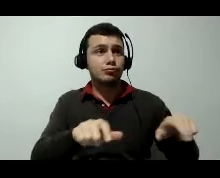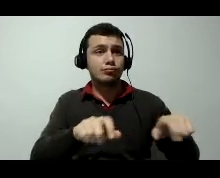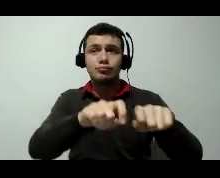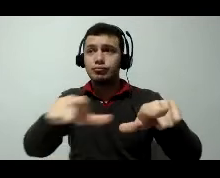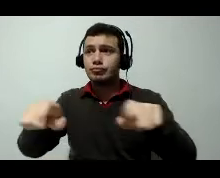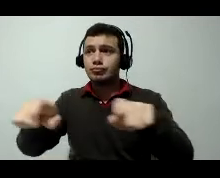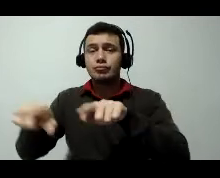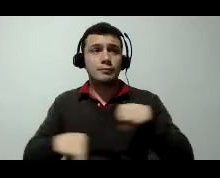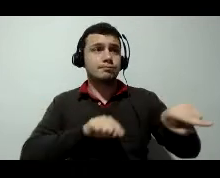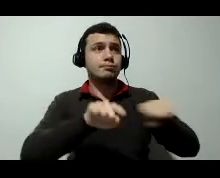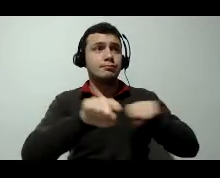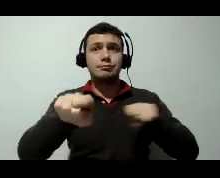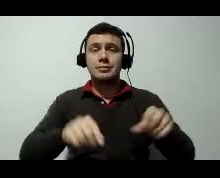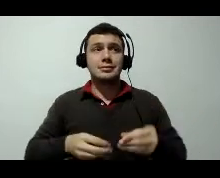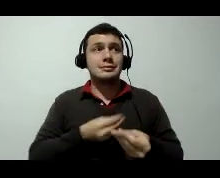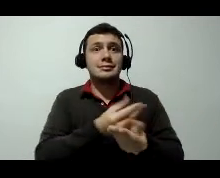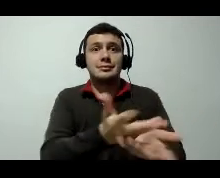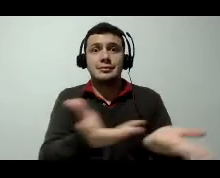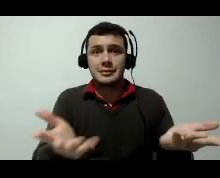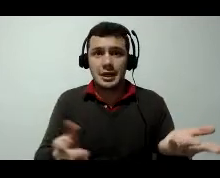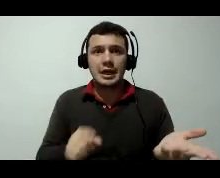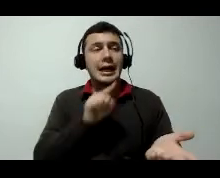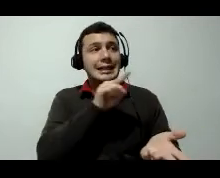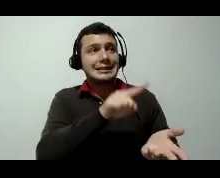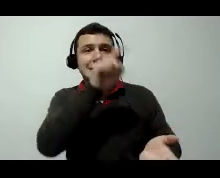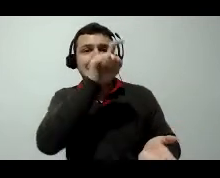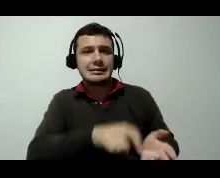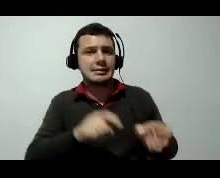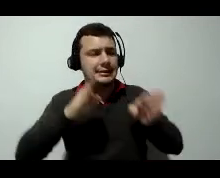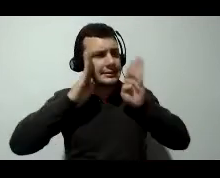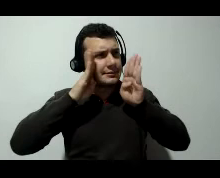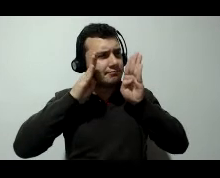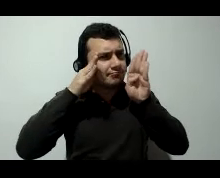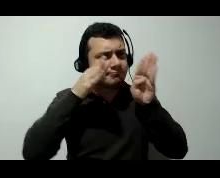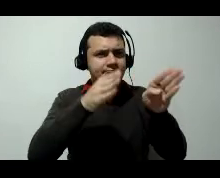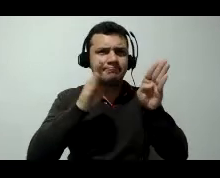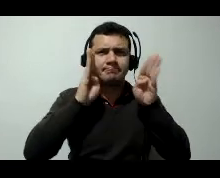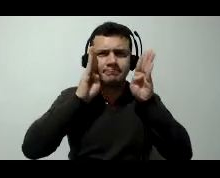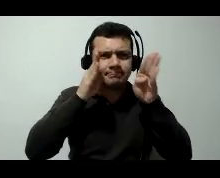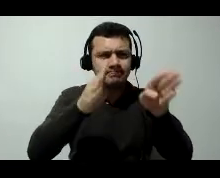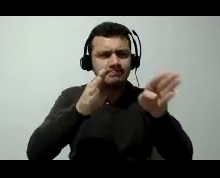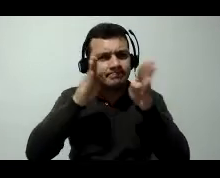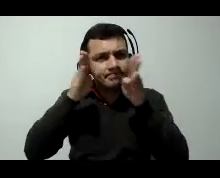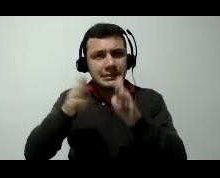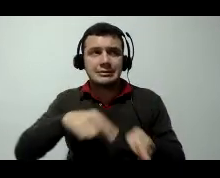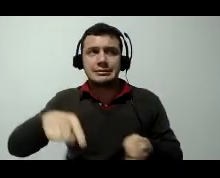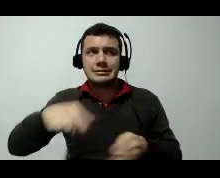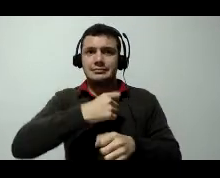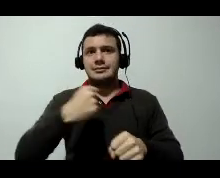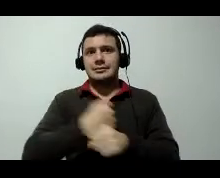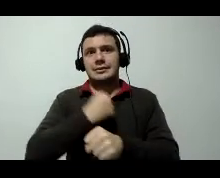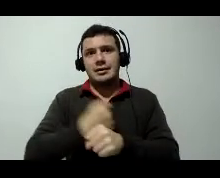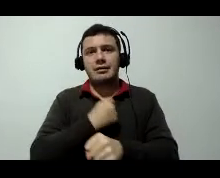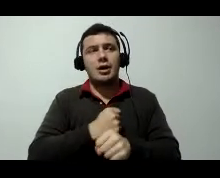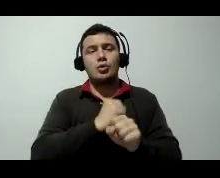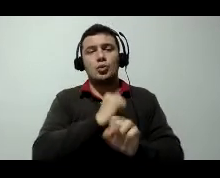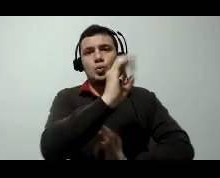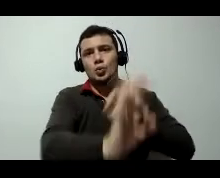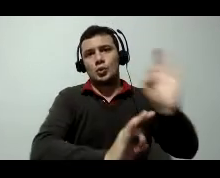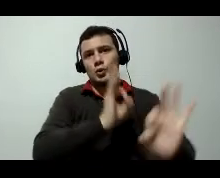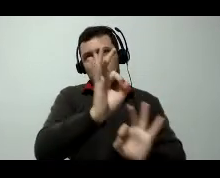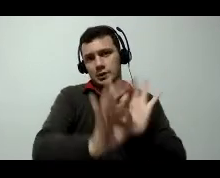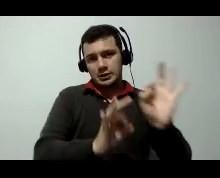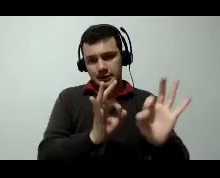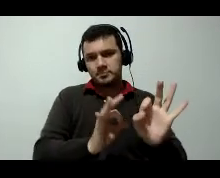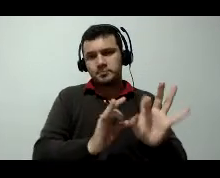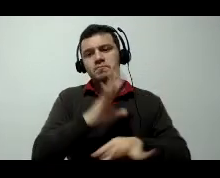4 y 6 y todos los ojos encima para poder darle un mayor cuidado a estos trabajadores. En cuanto al uso extendido de